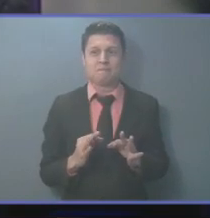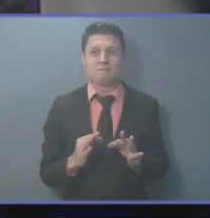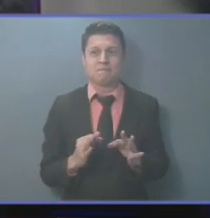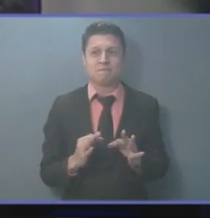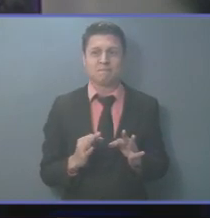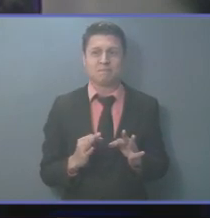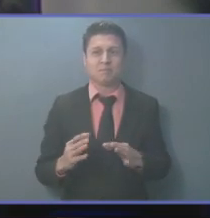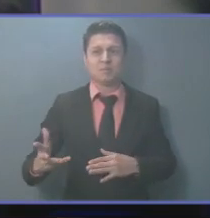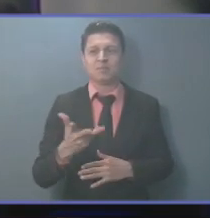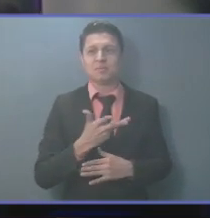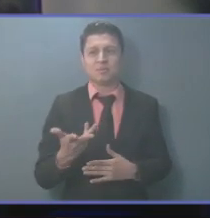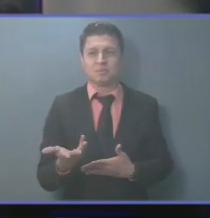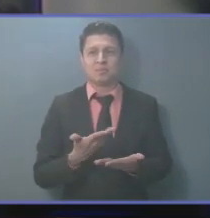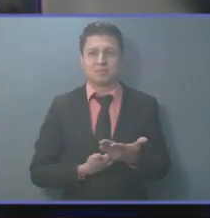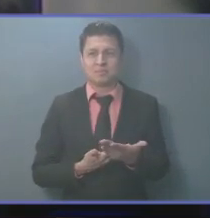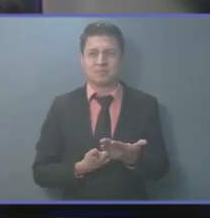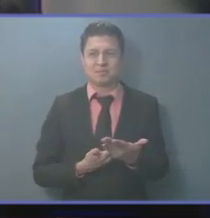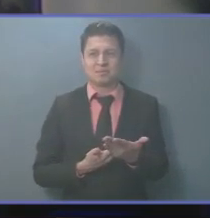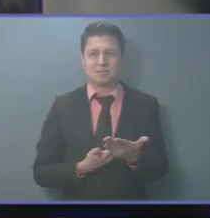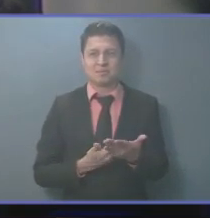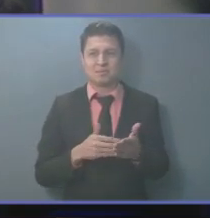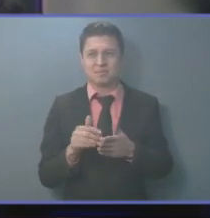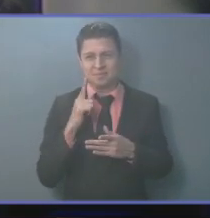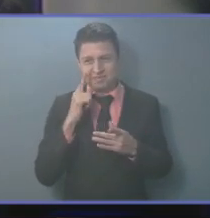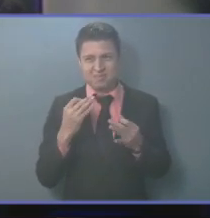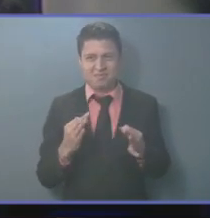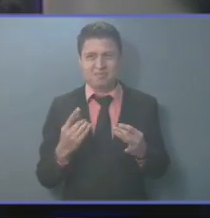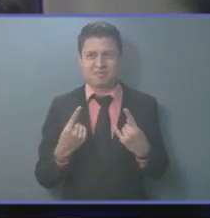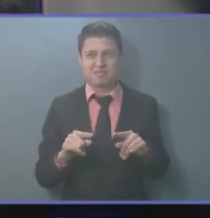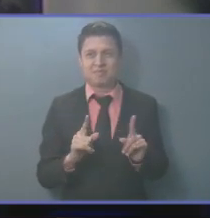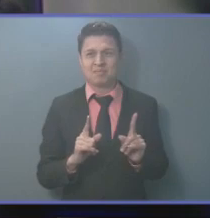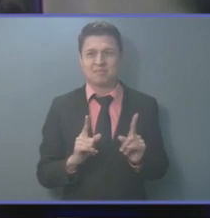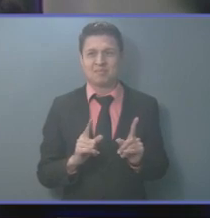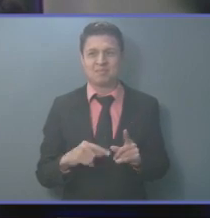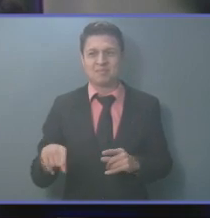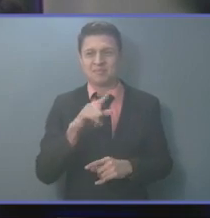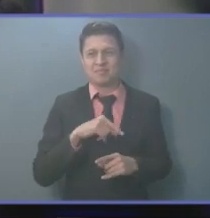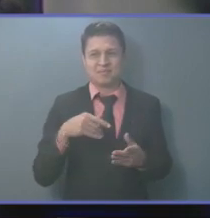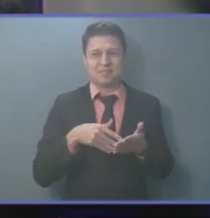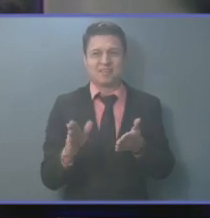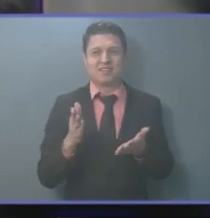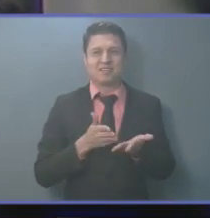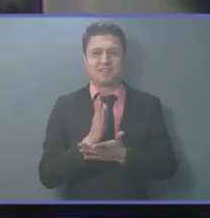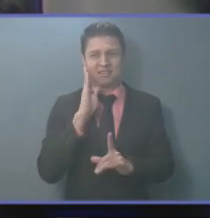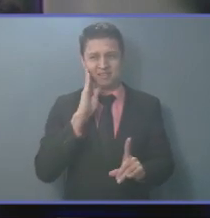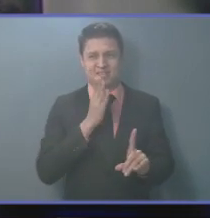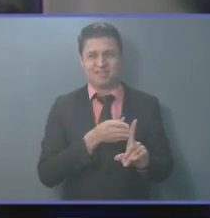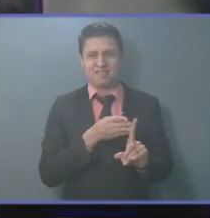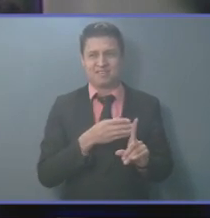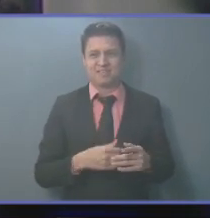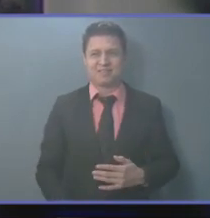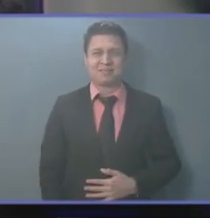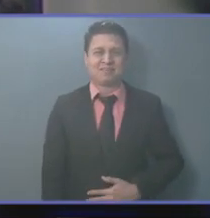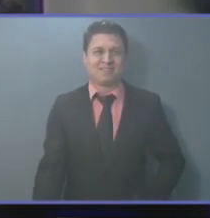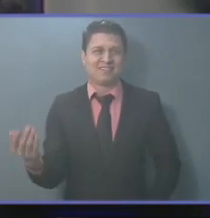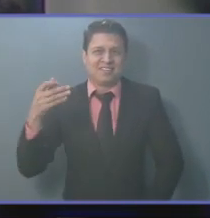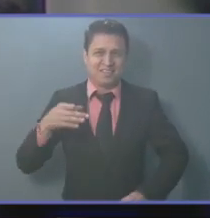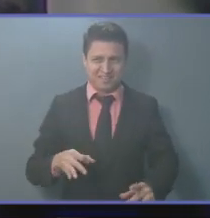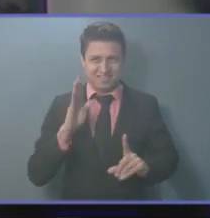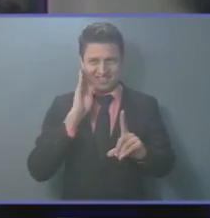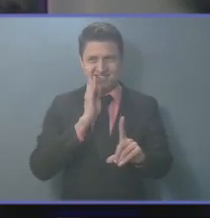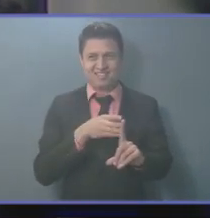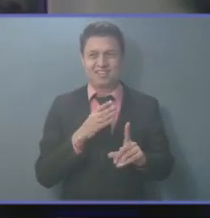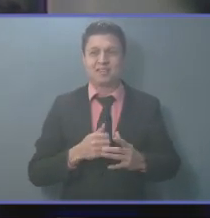dice en el artículo 11 que se puede hacer por dos vías, por la vía directa o por la vía indirecta. La vía directa